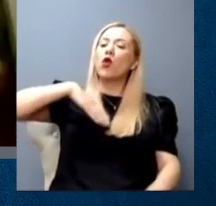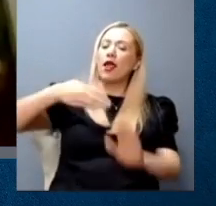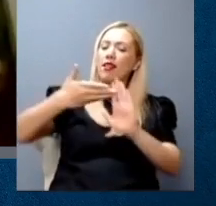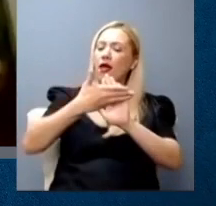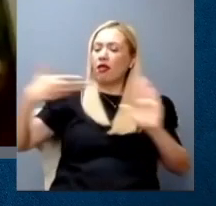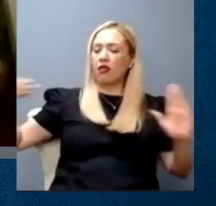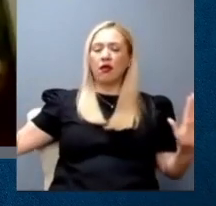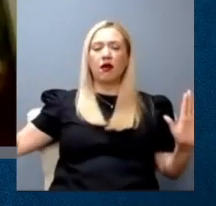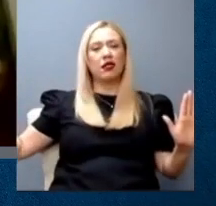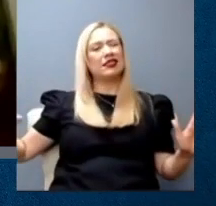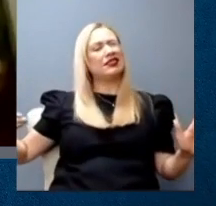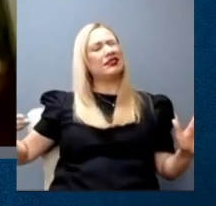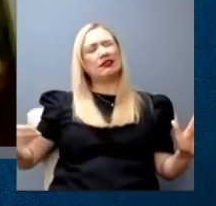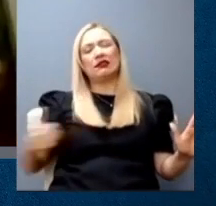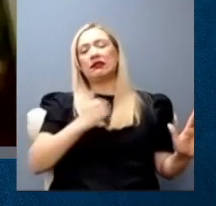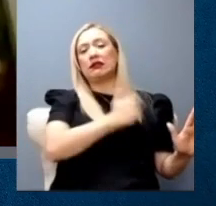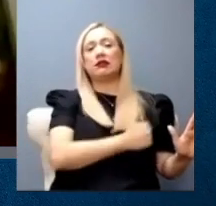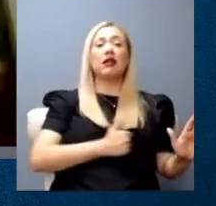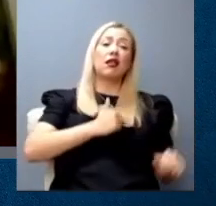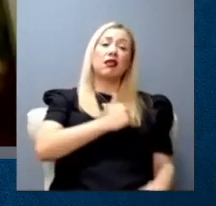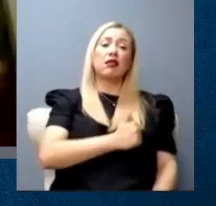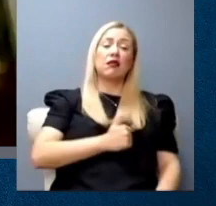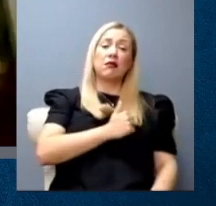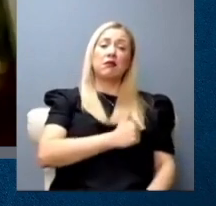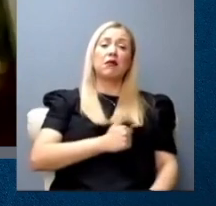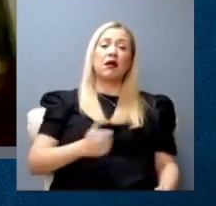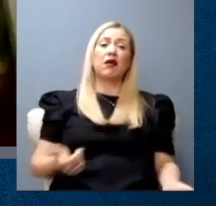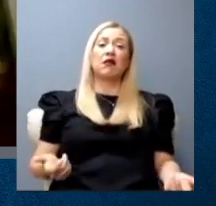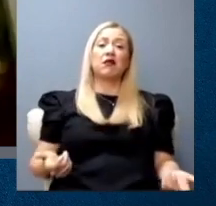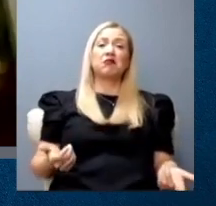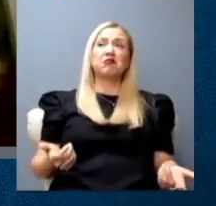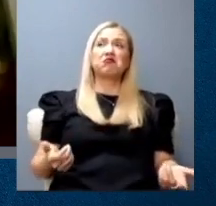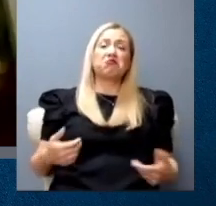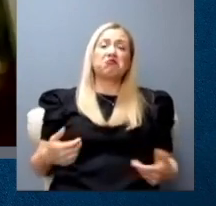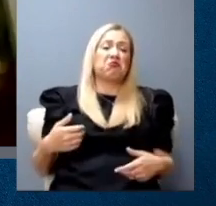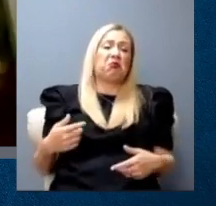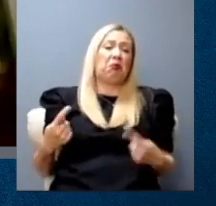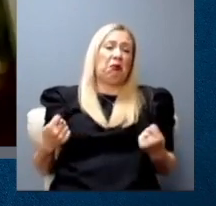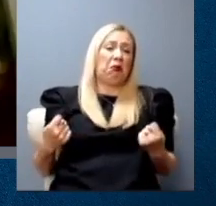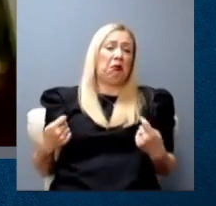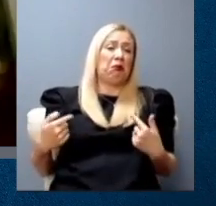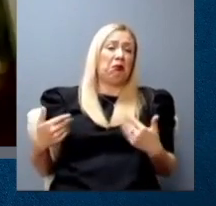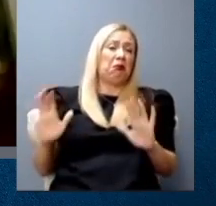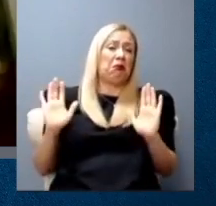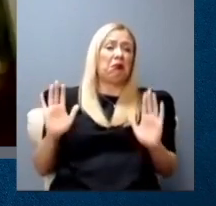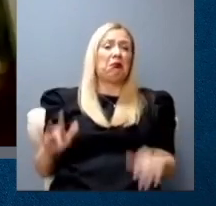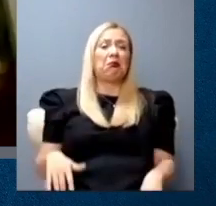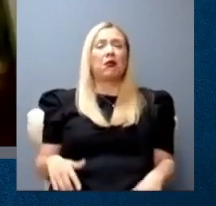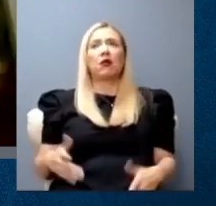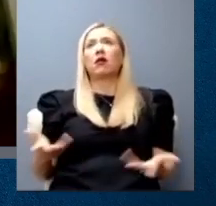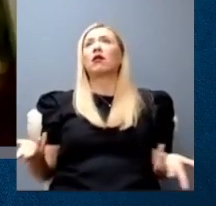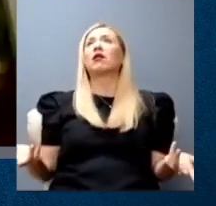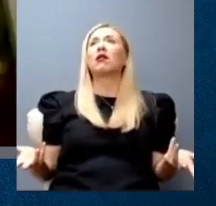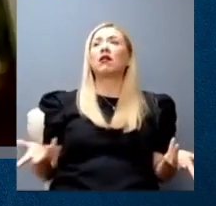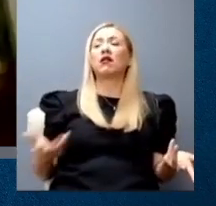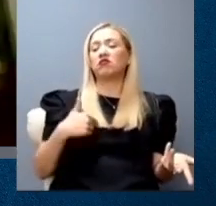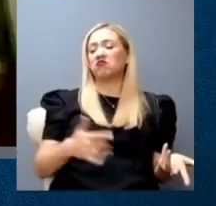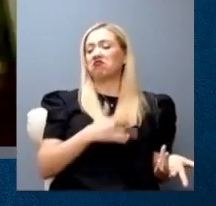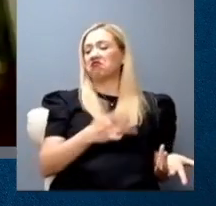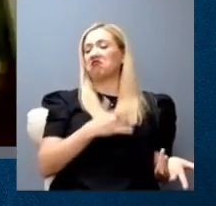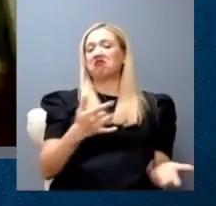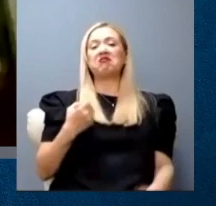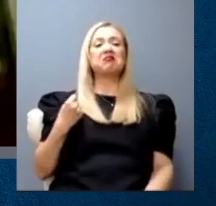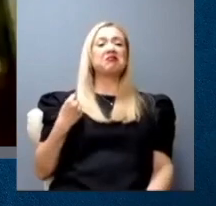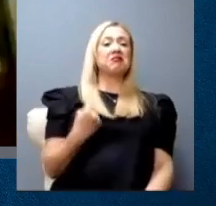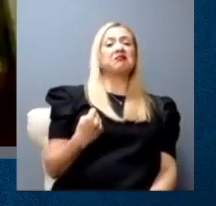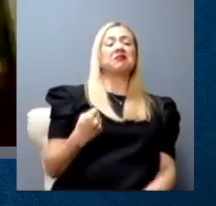la punta de bóveda en el que se refugian los que violan los derechos humanos. Se sienten impunes y por consiguiente siguen